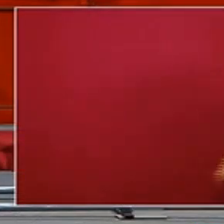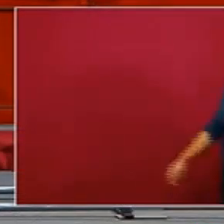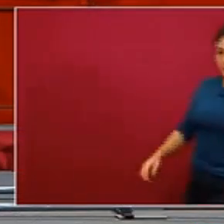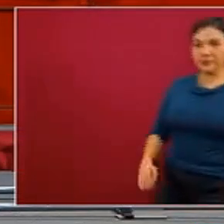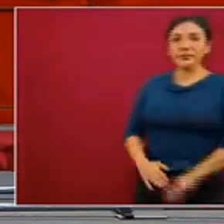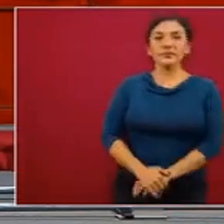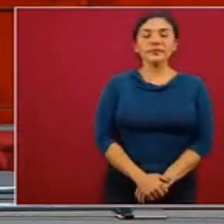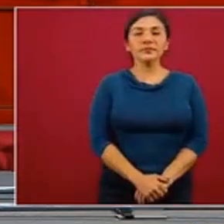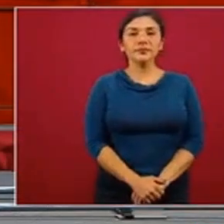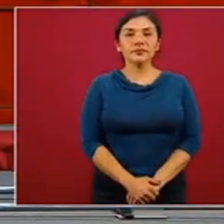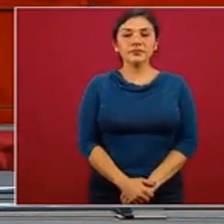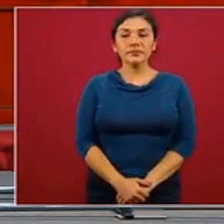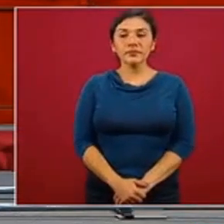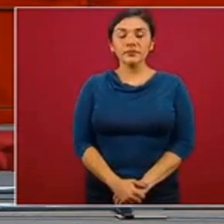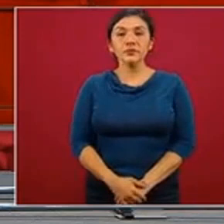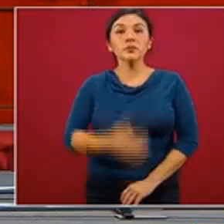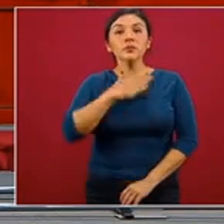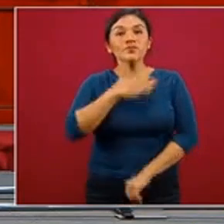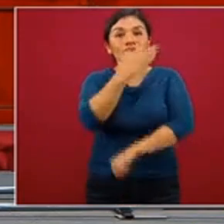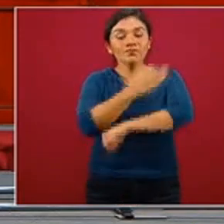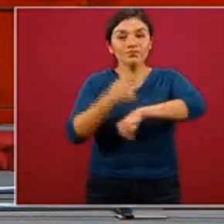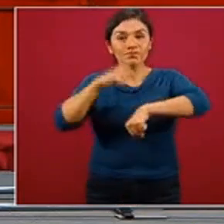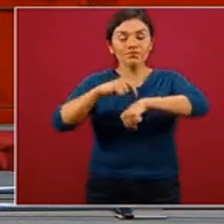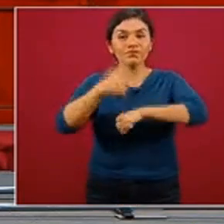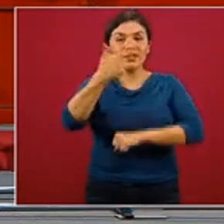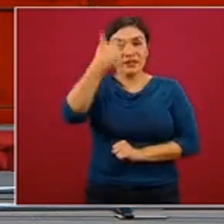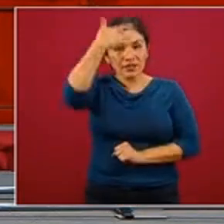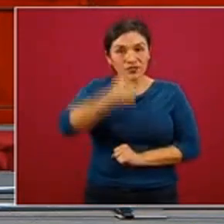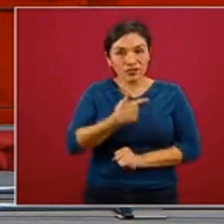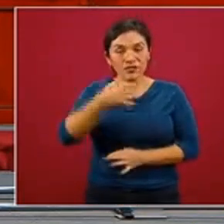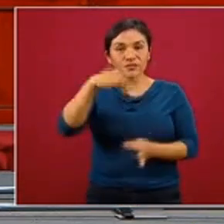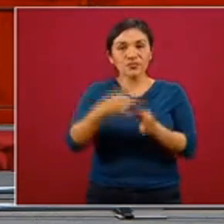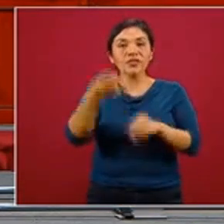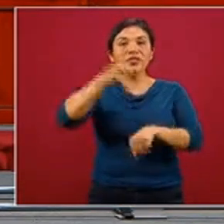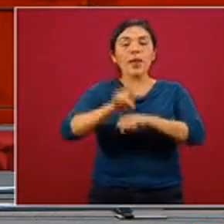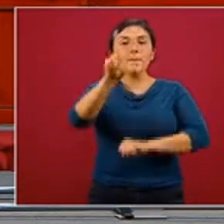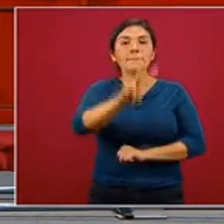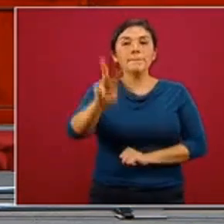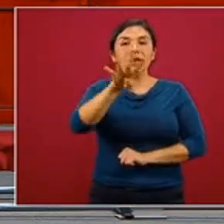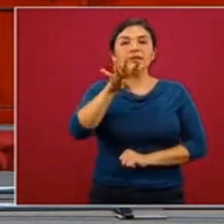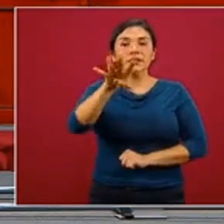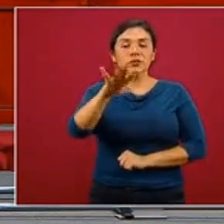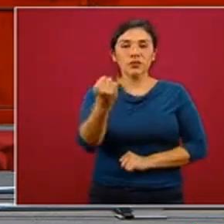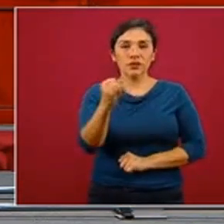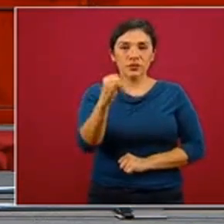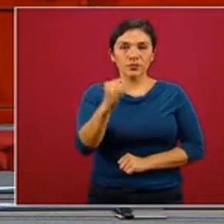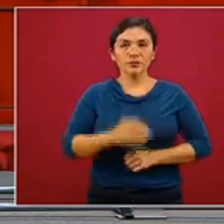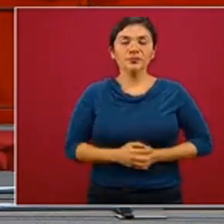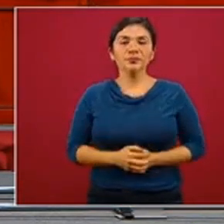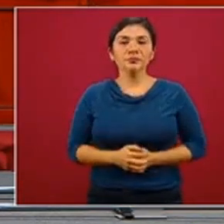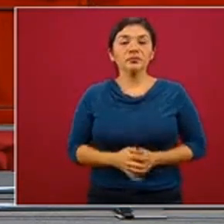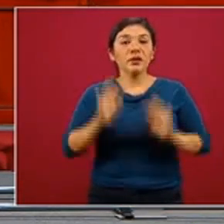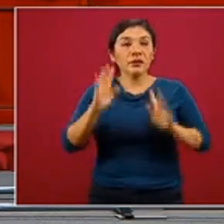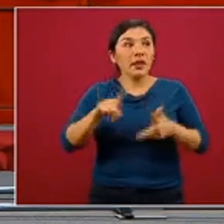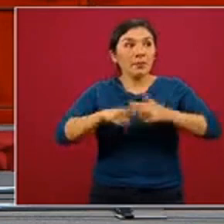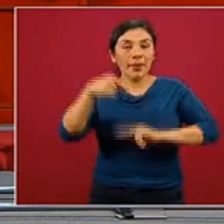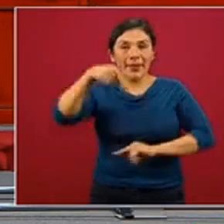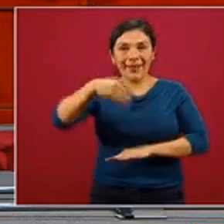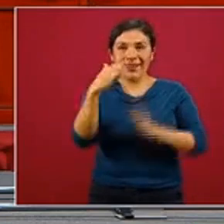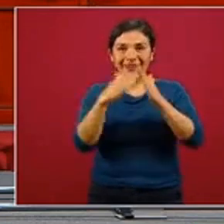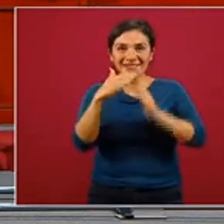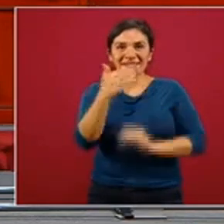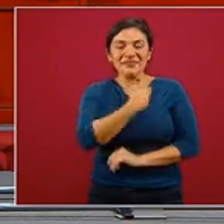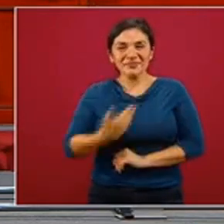Buenas tardes, son las 19 horas en punto del viernes 19 de junio. Estamos en el Palacio Nacional de